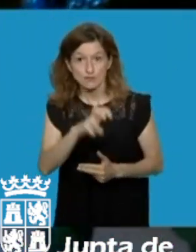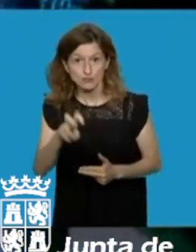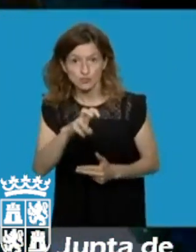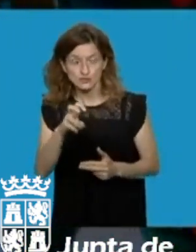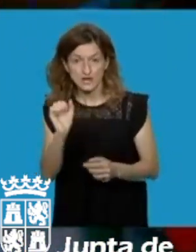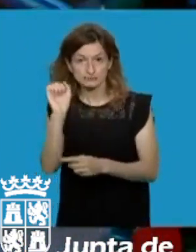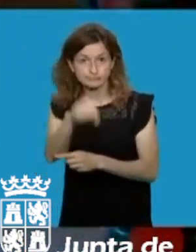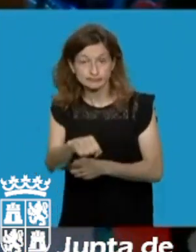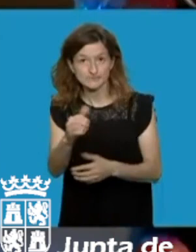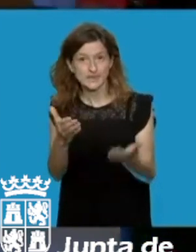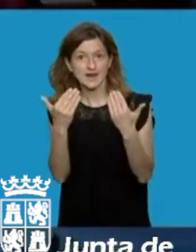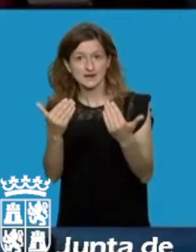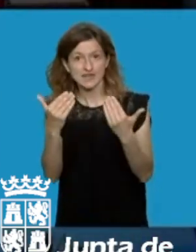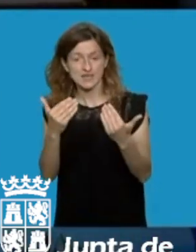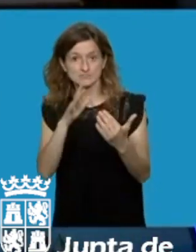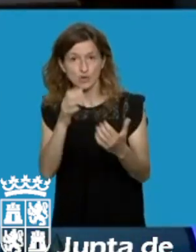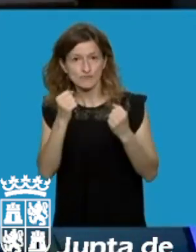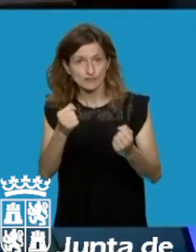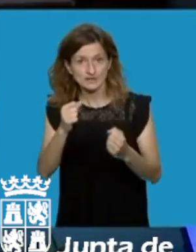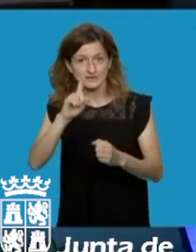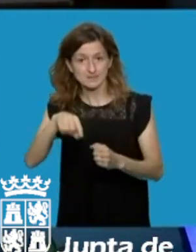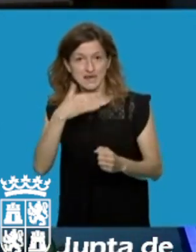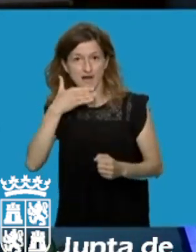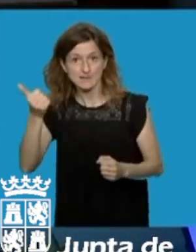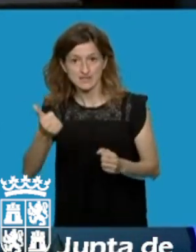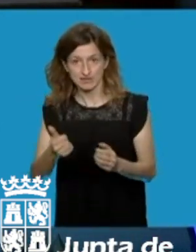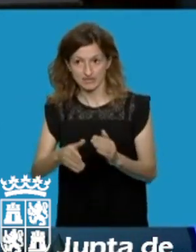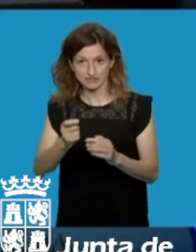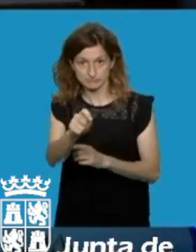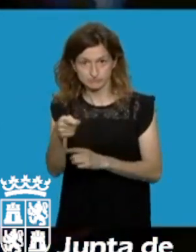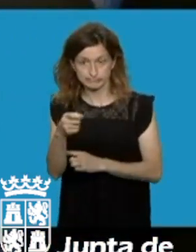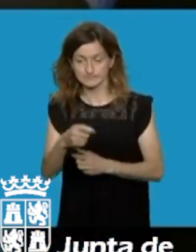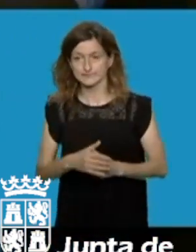al adversario gracias a su contundencia y a la habilidad de su manejo.